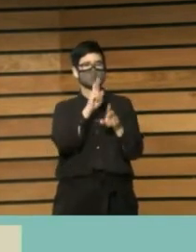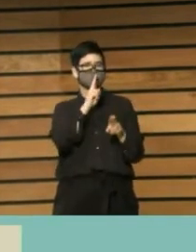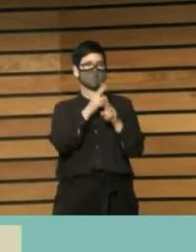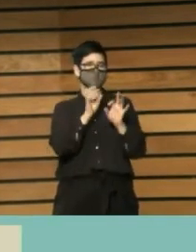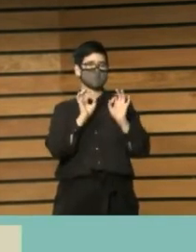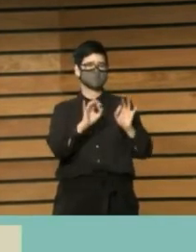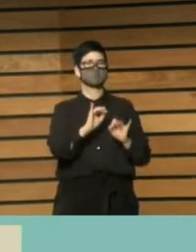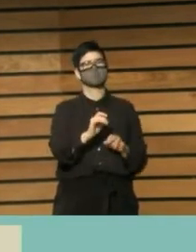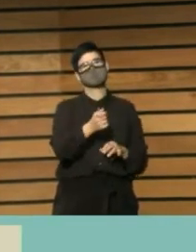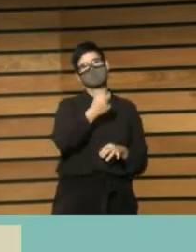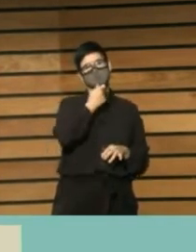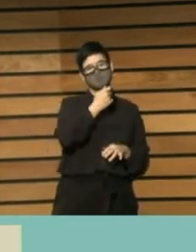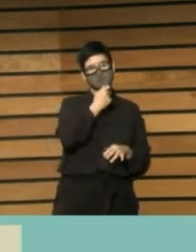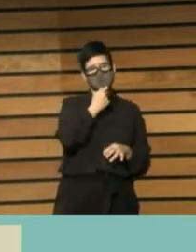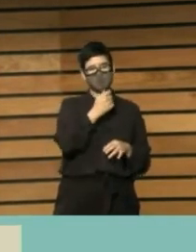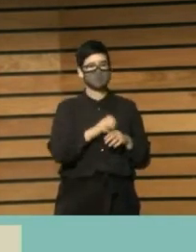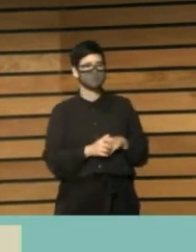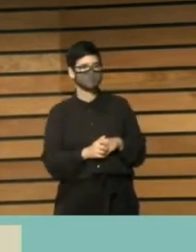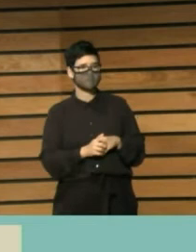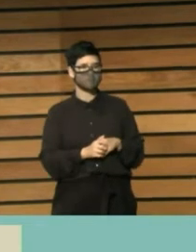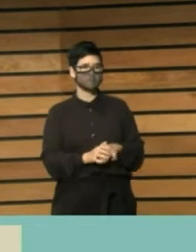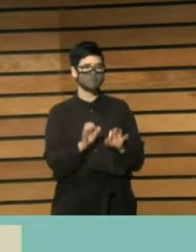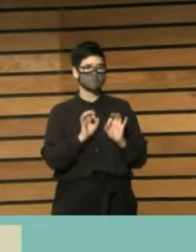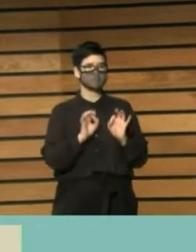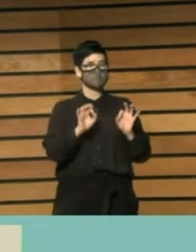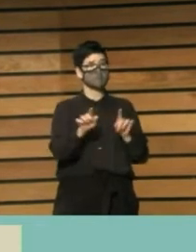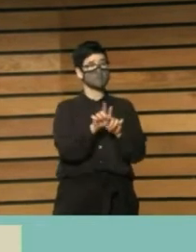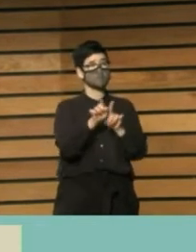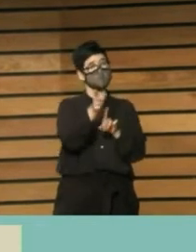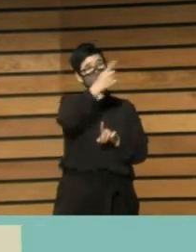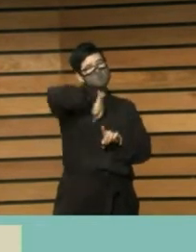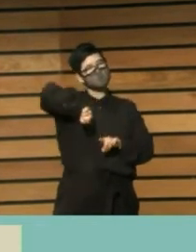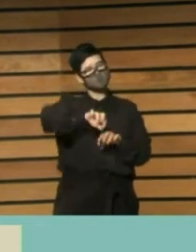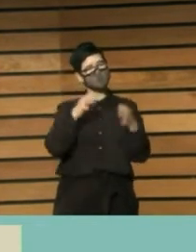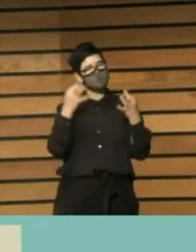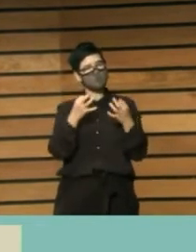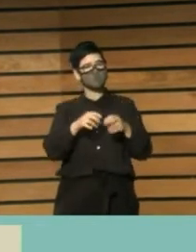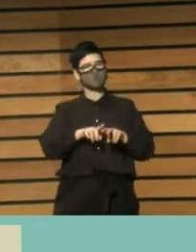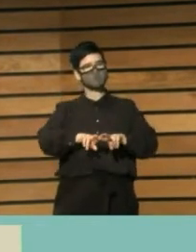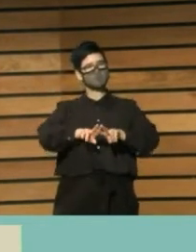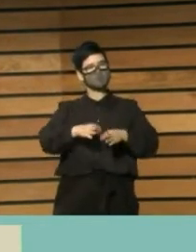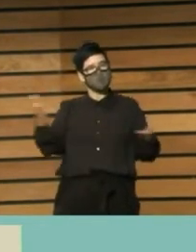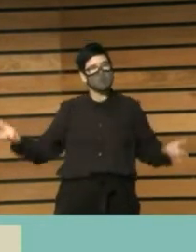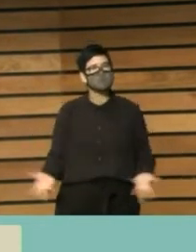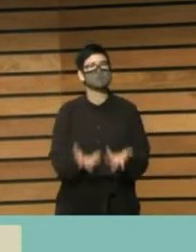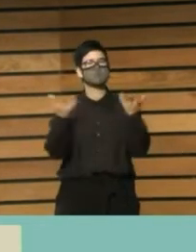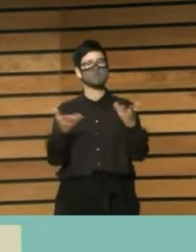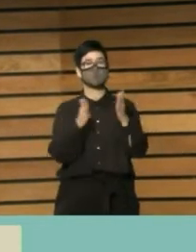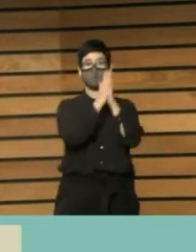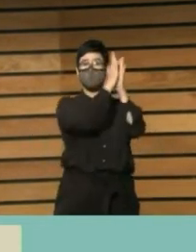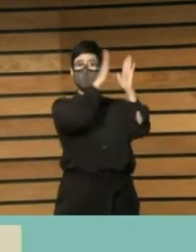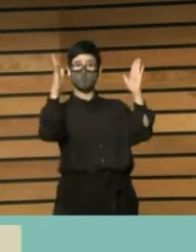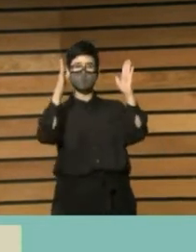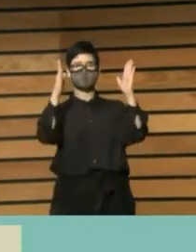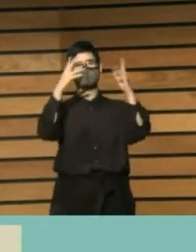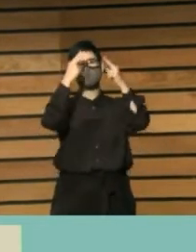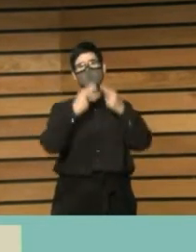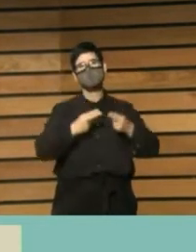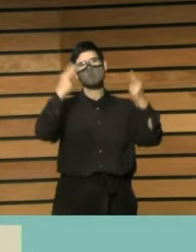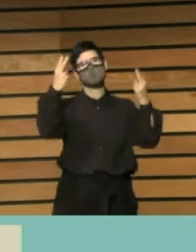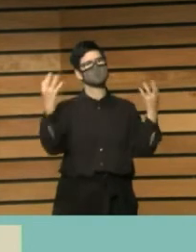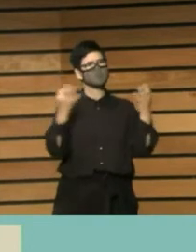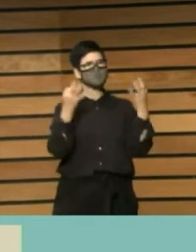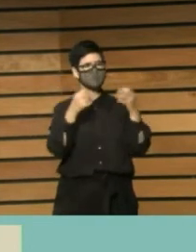Citizens Open Science, que quiere decir que debemos realmente cultivar desde las bibliotecas públicas lo que es la